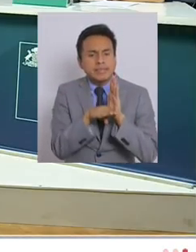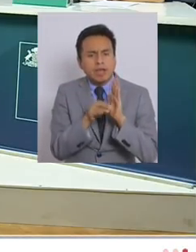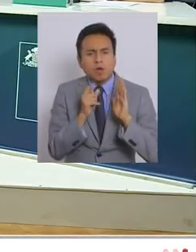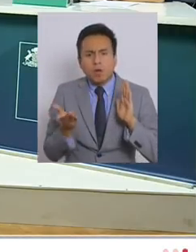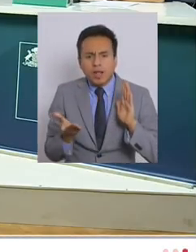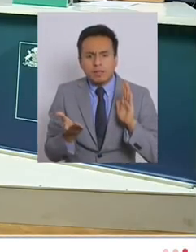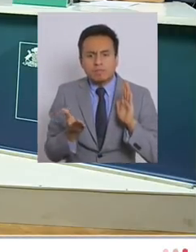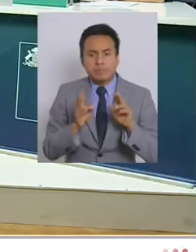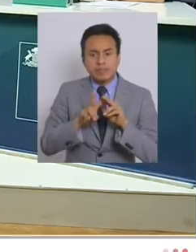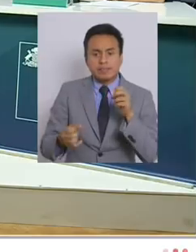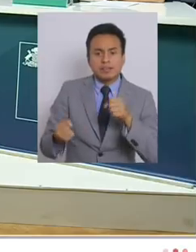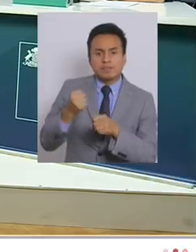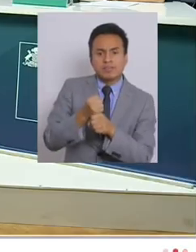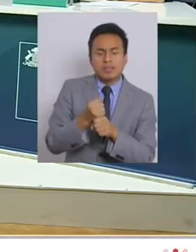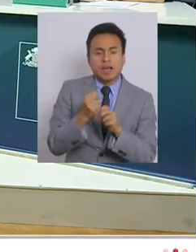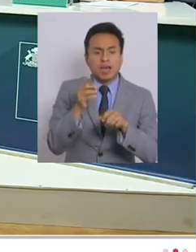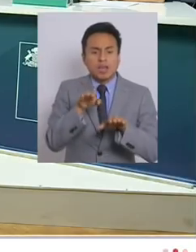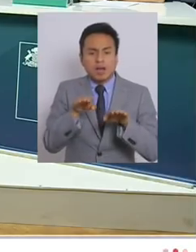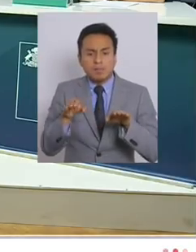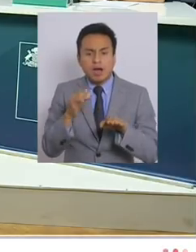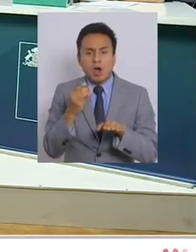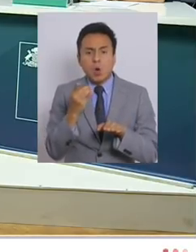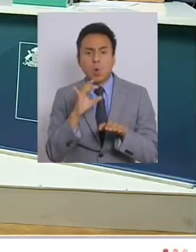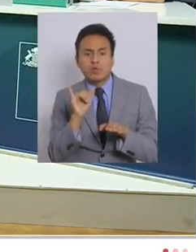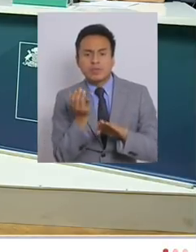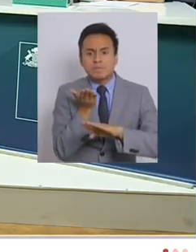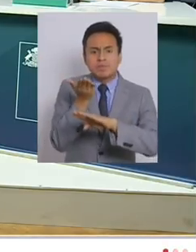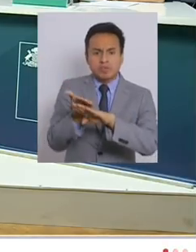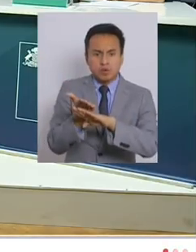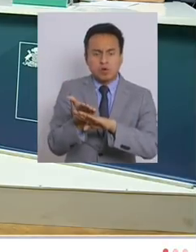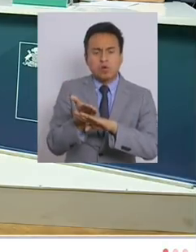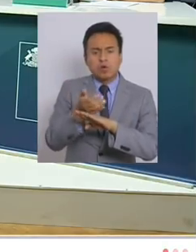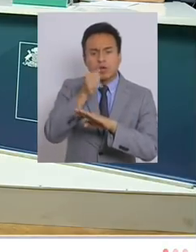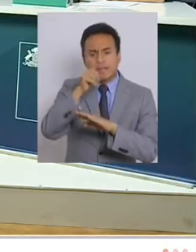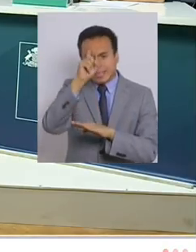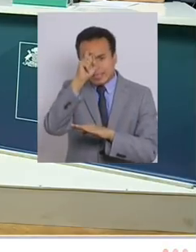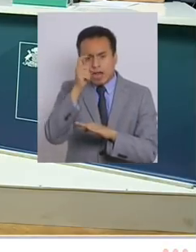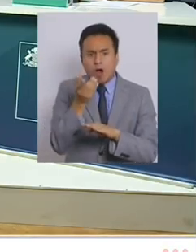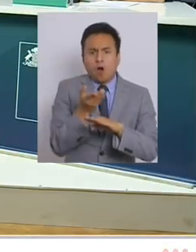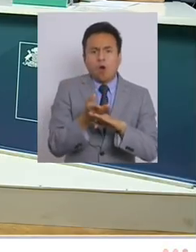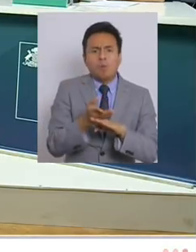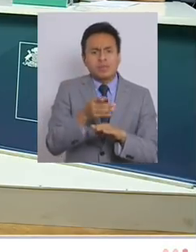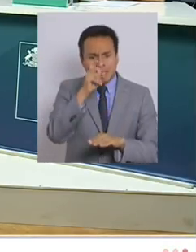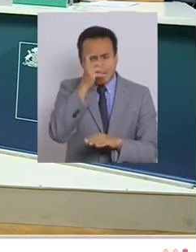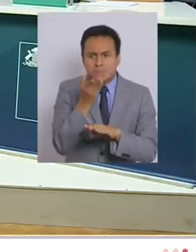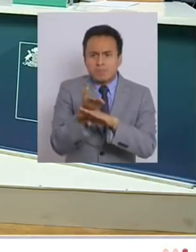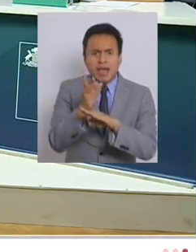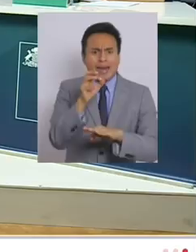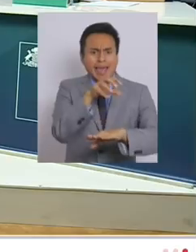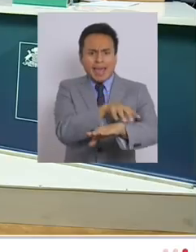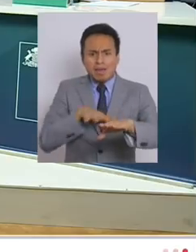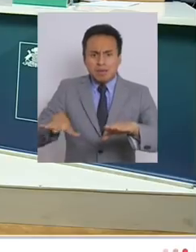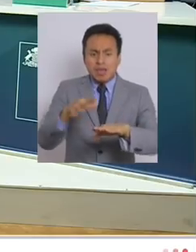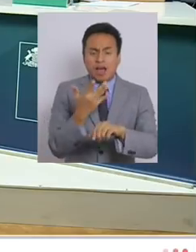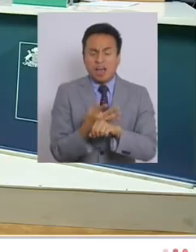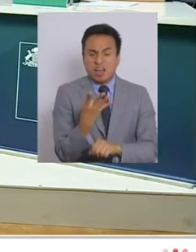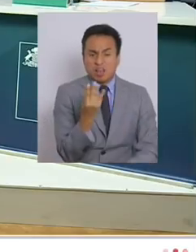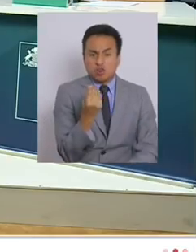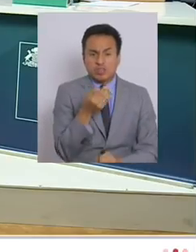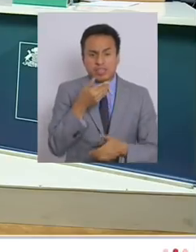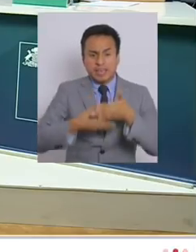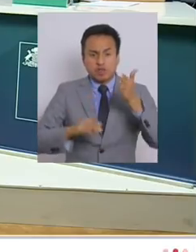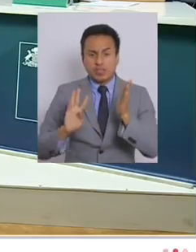van a suplir también el déficit de las camas así que se le pidió a las clínicas hospitales aquí en la región metropolitana y 14 según consigna la tercera